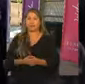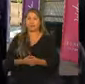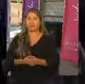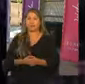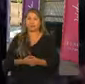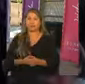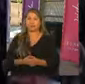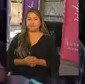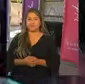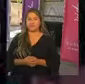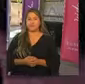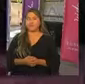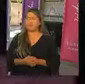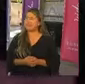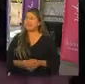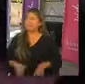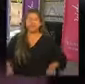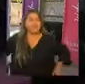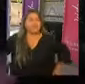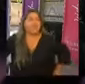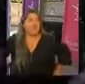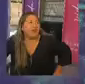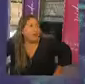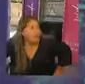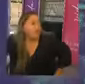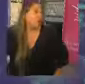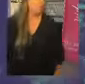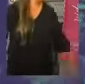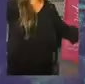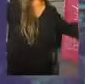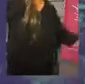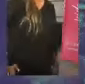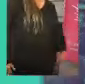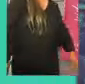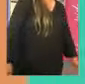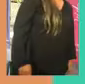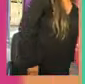Perfecto. ¿Esto se le entregó a los concejales, no? Sí. Ya, vamos. Cari, creo que...